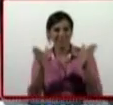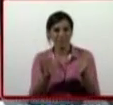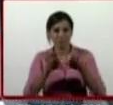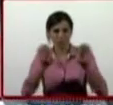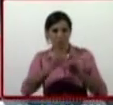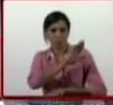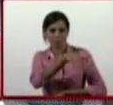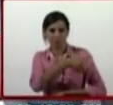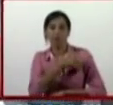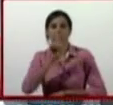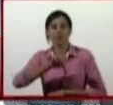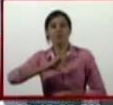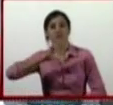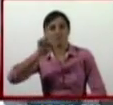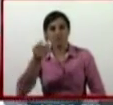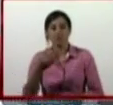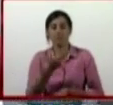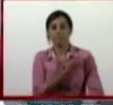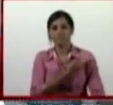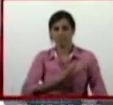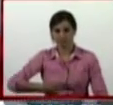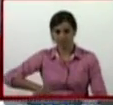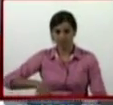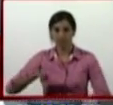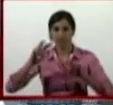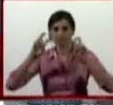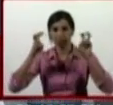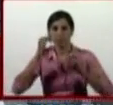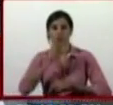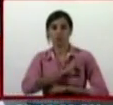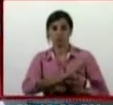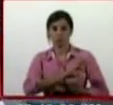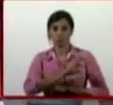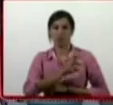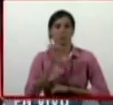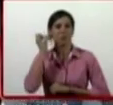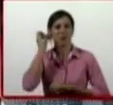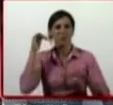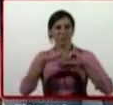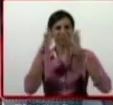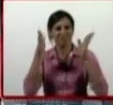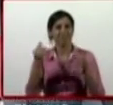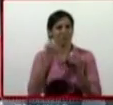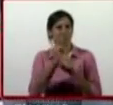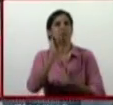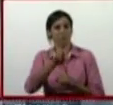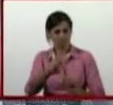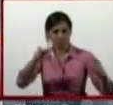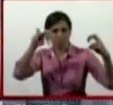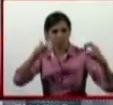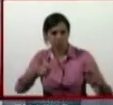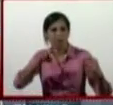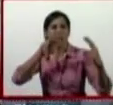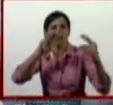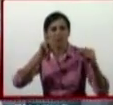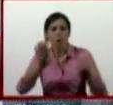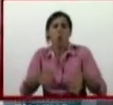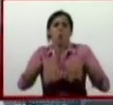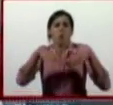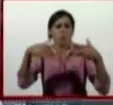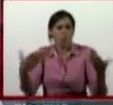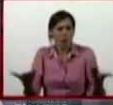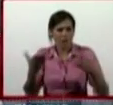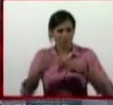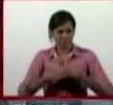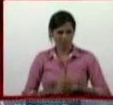el vicepresidente también del área social y la ministra del trabajo. ¿Cuándo? A los gremios